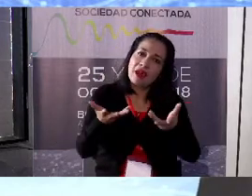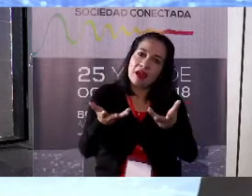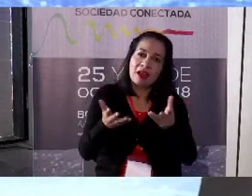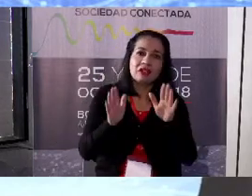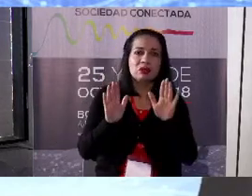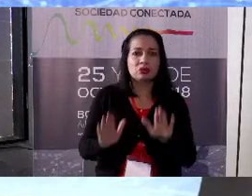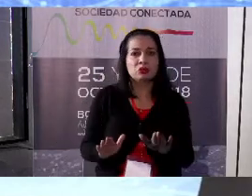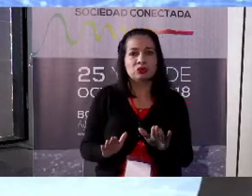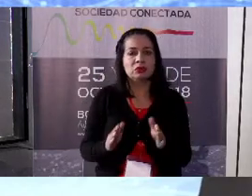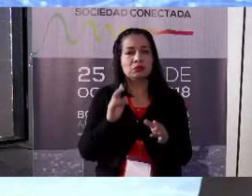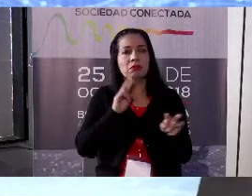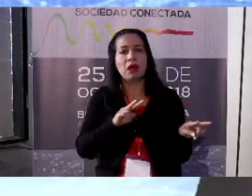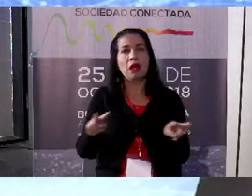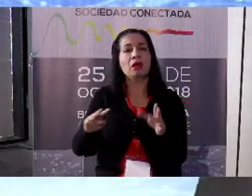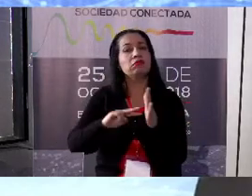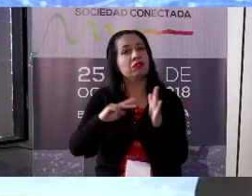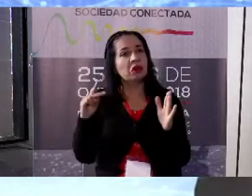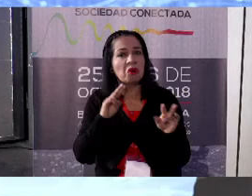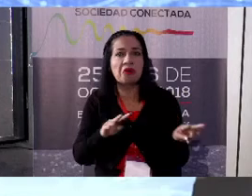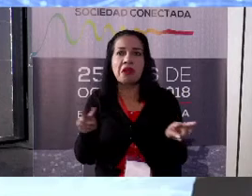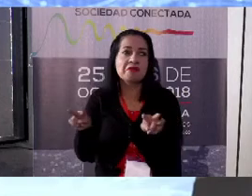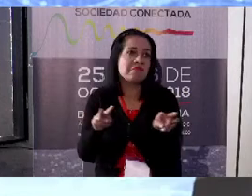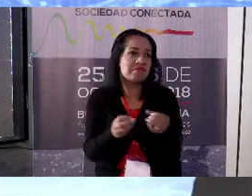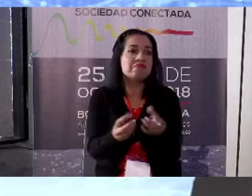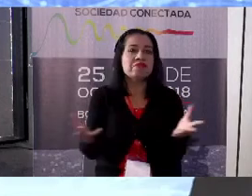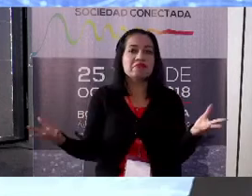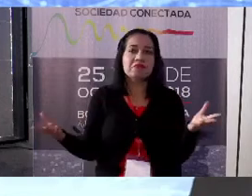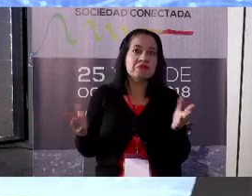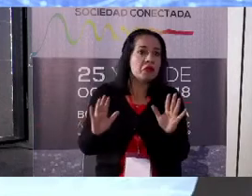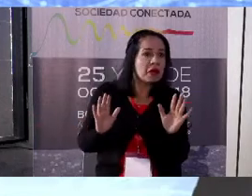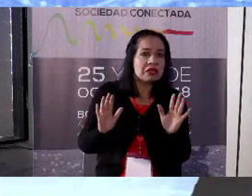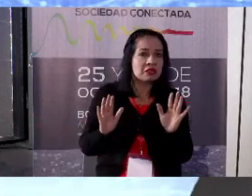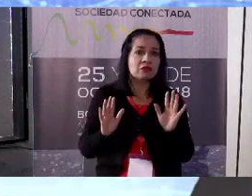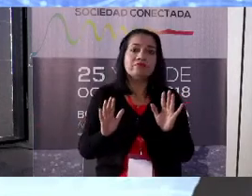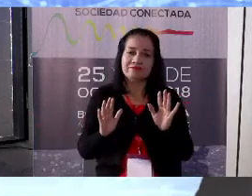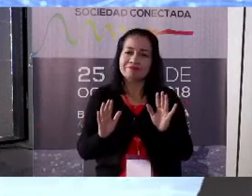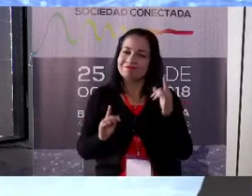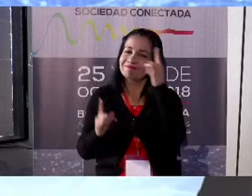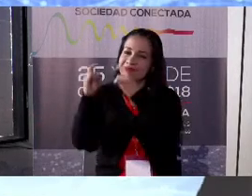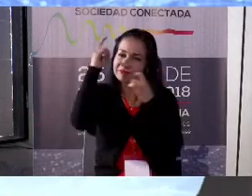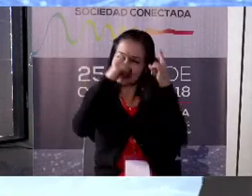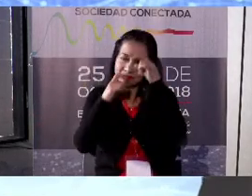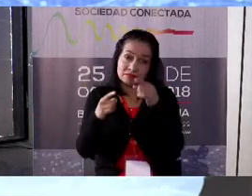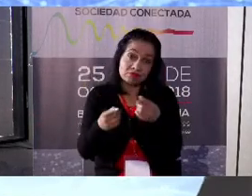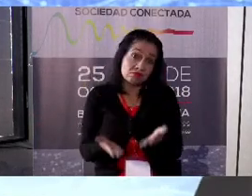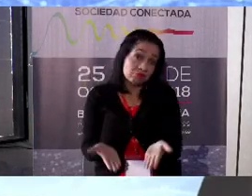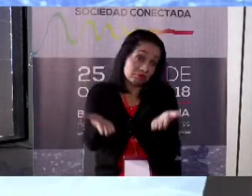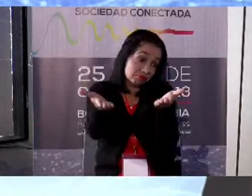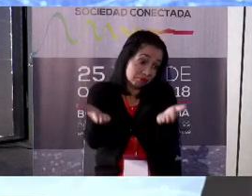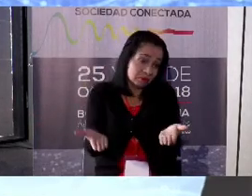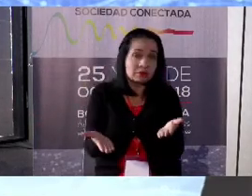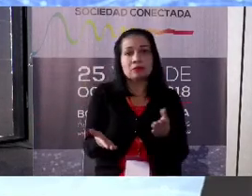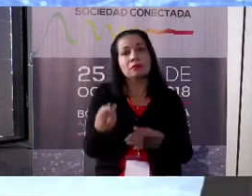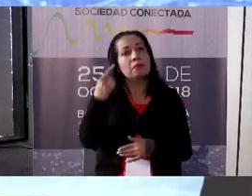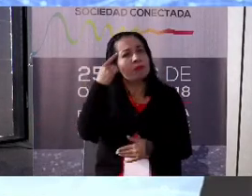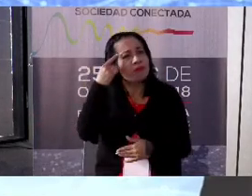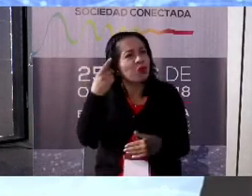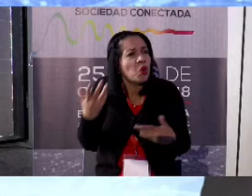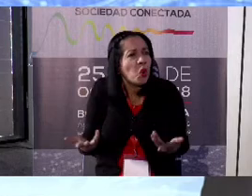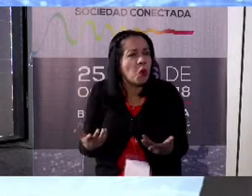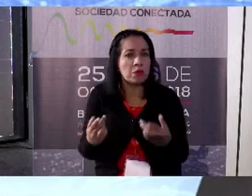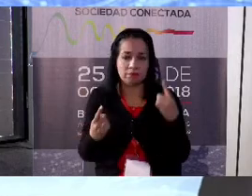ver tecnologías como tal eh No sé qué piensan ahí les dejo el el el tema para